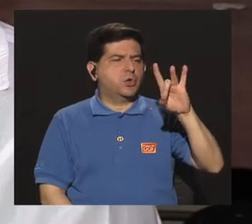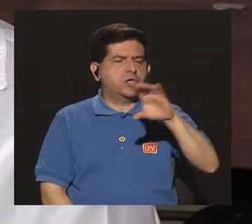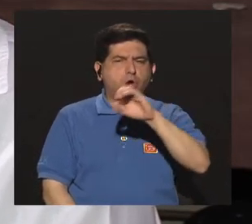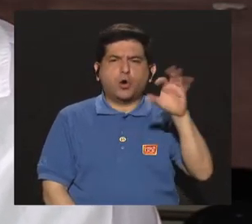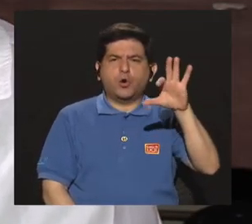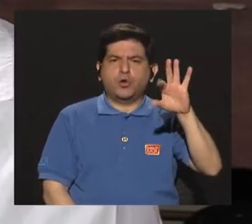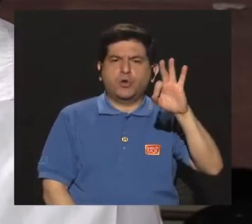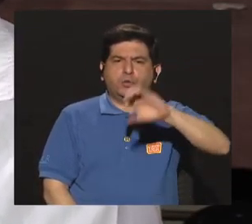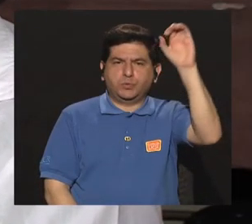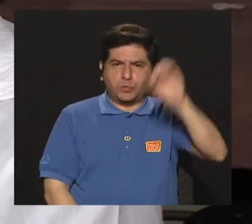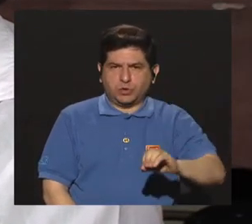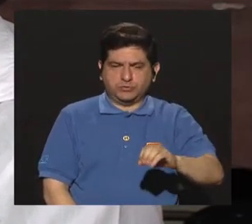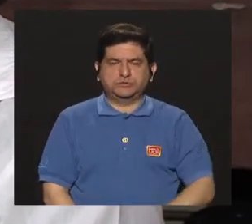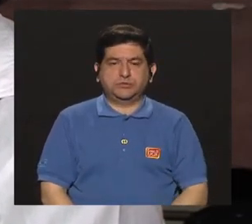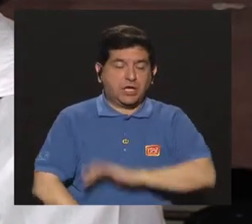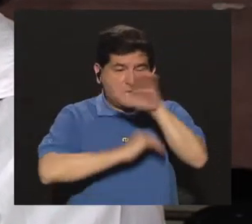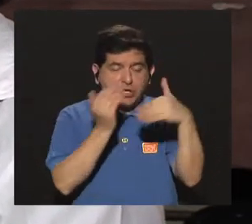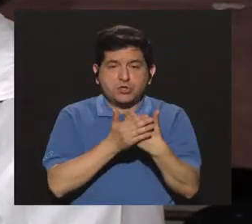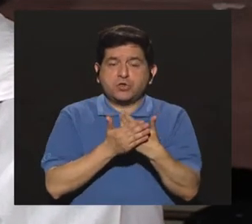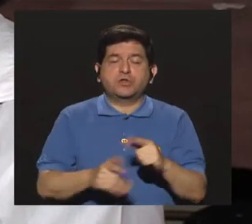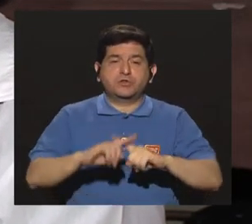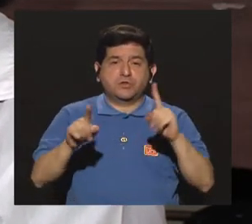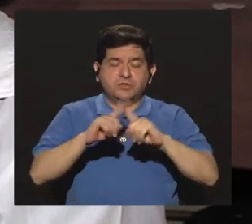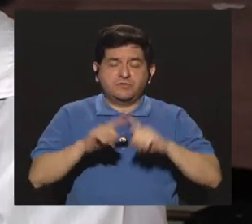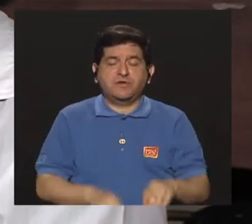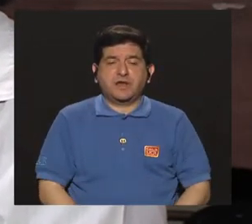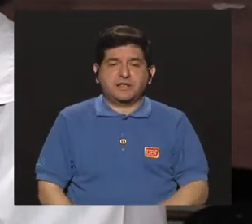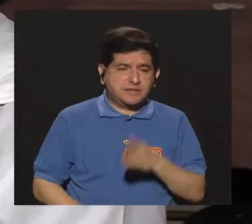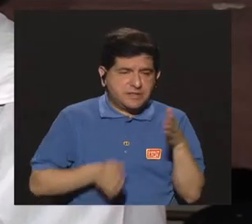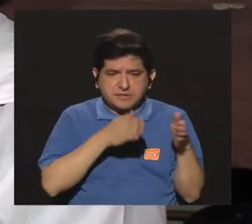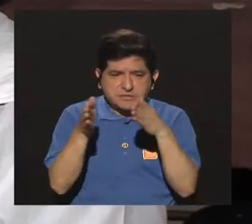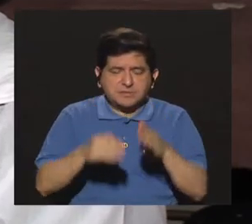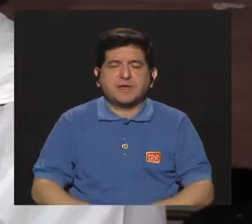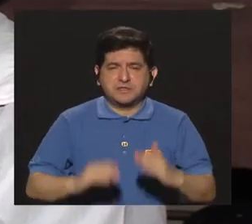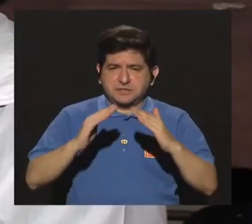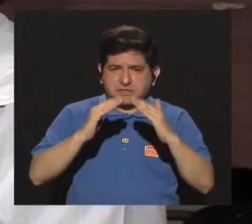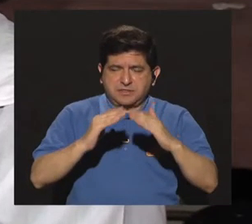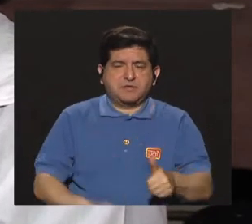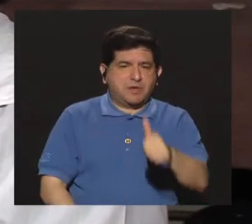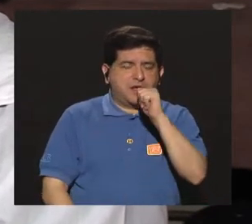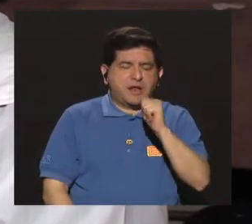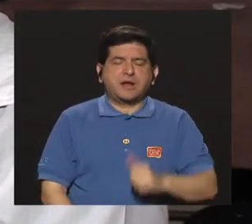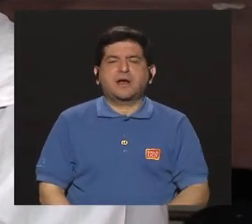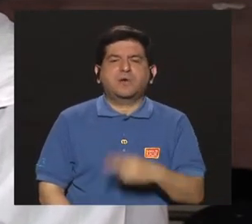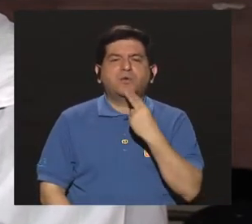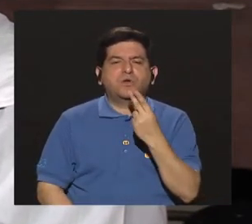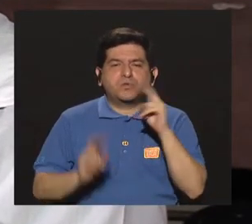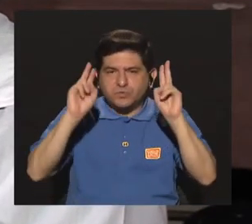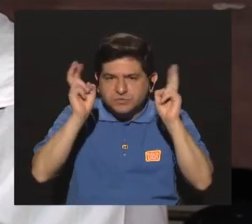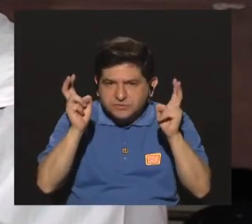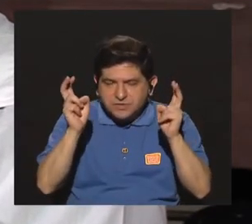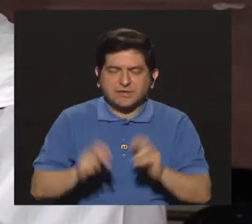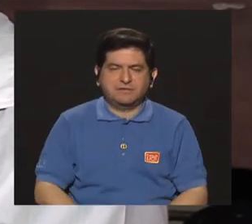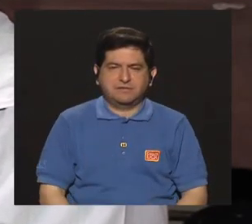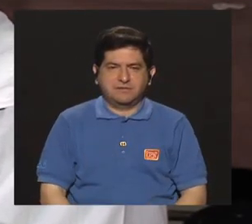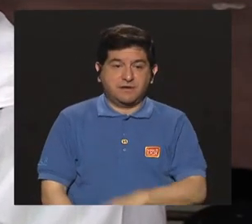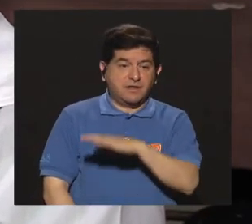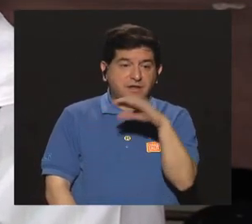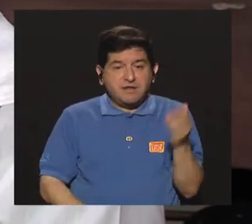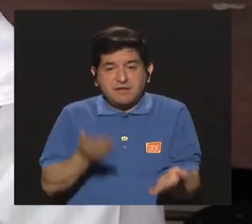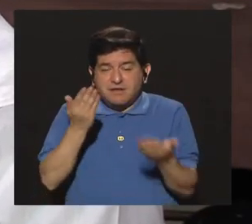y probablemente un 70 80 y 80 por ciento de los peces marinos